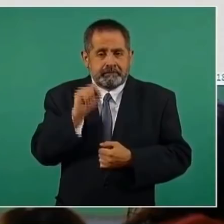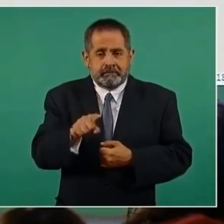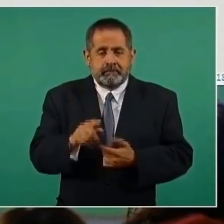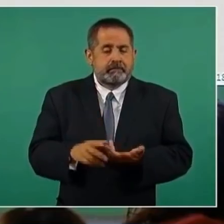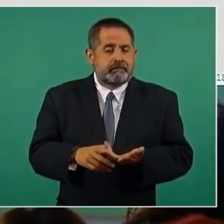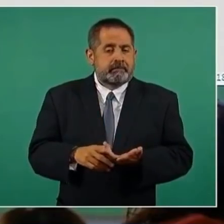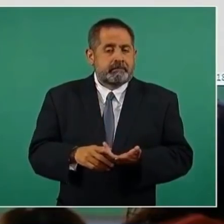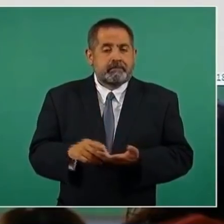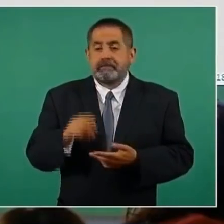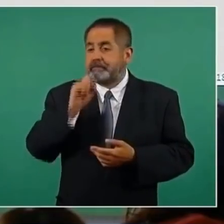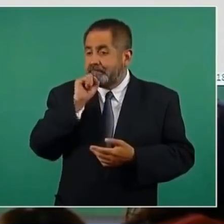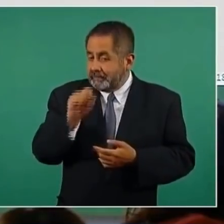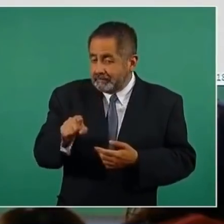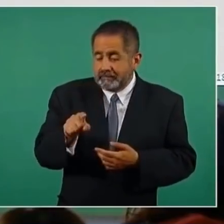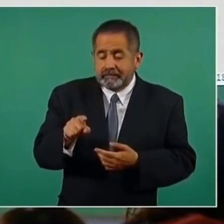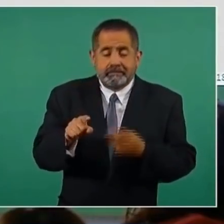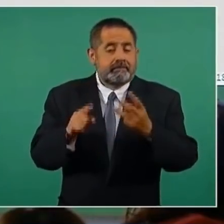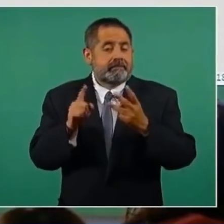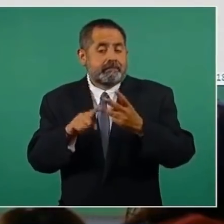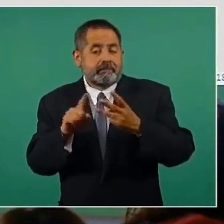Además de eso, se requiere